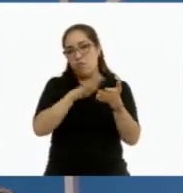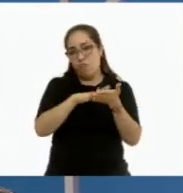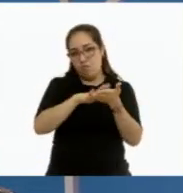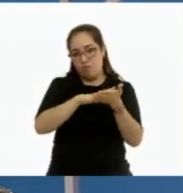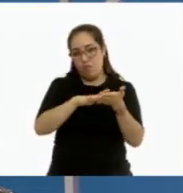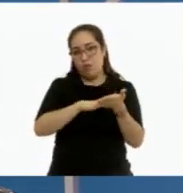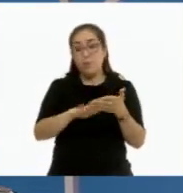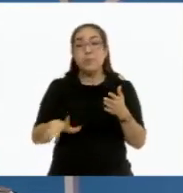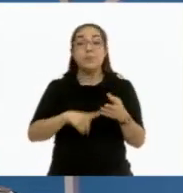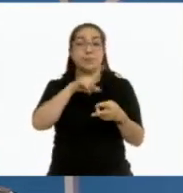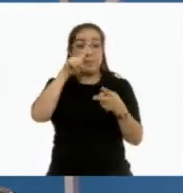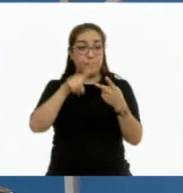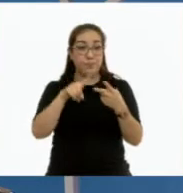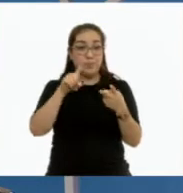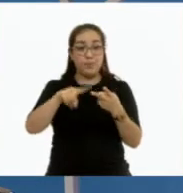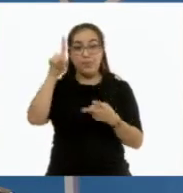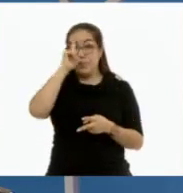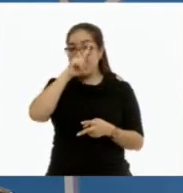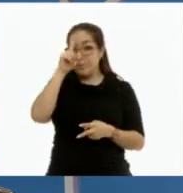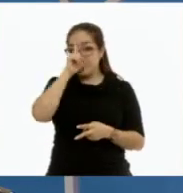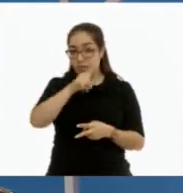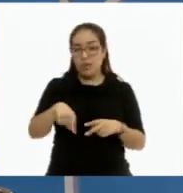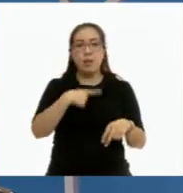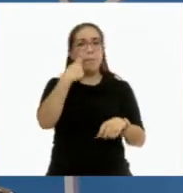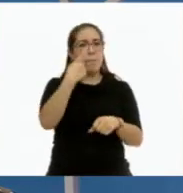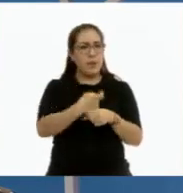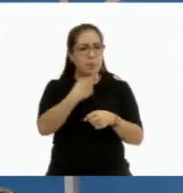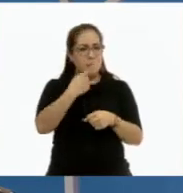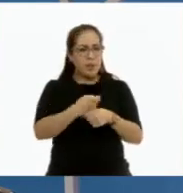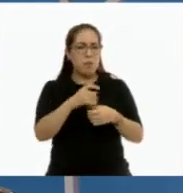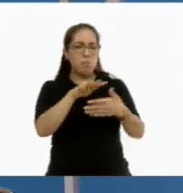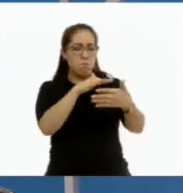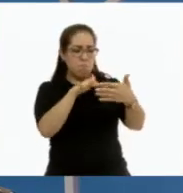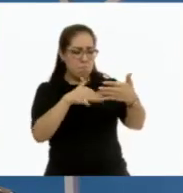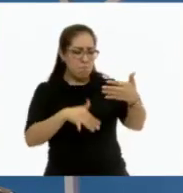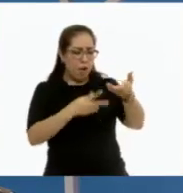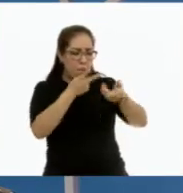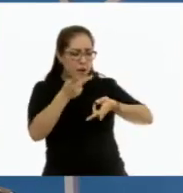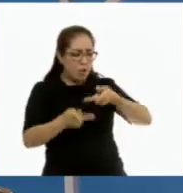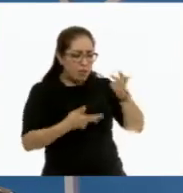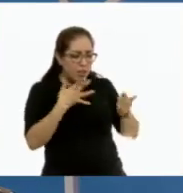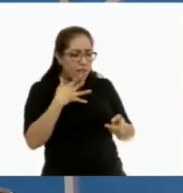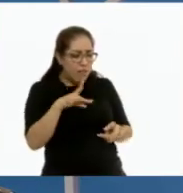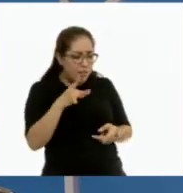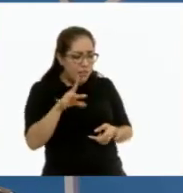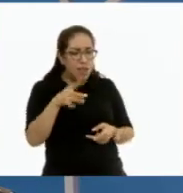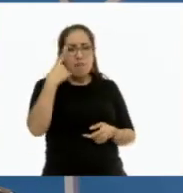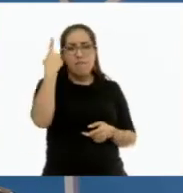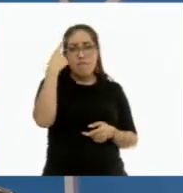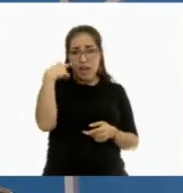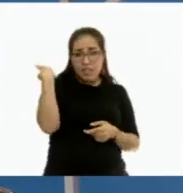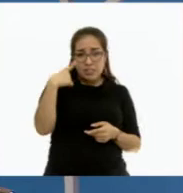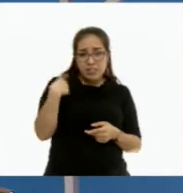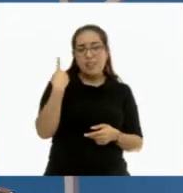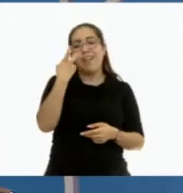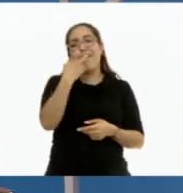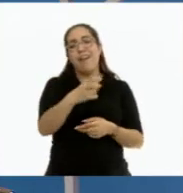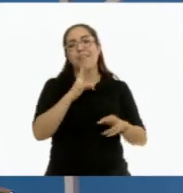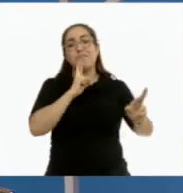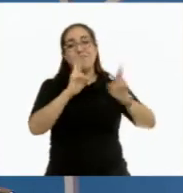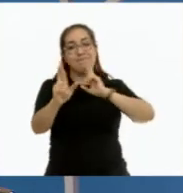segundo consejo que nos dan es responder primero a las preguntas que se consideran más sencillas. Esto es muy